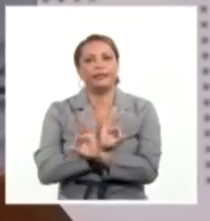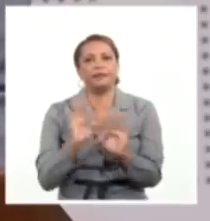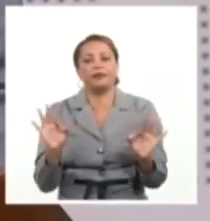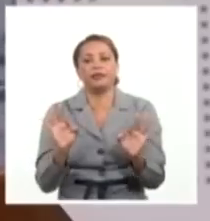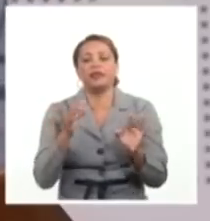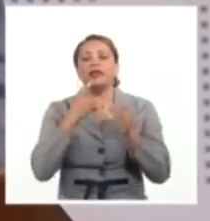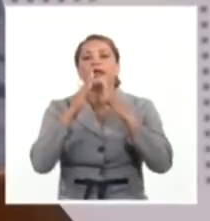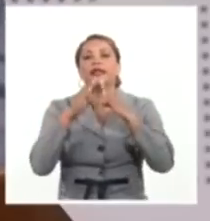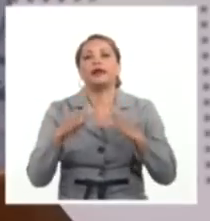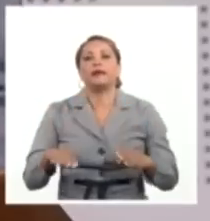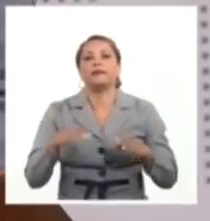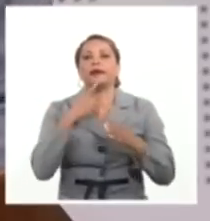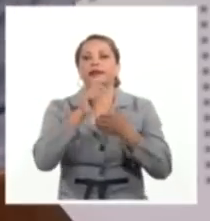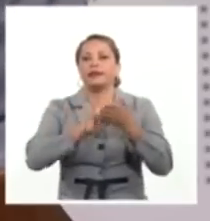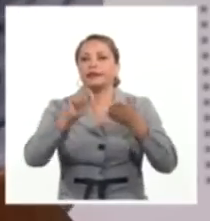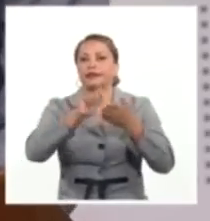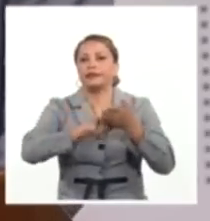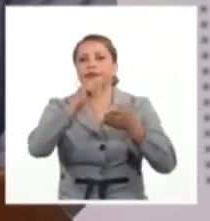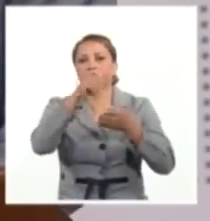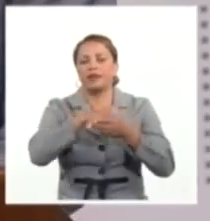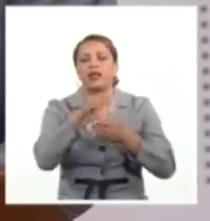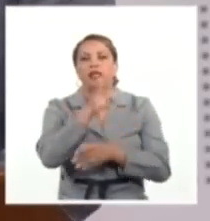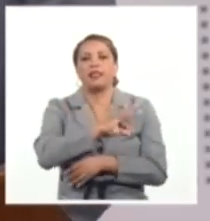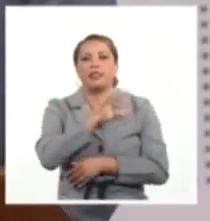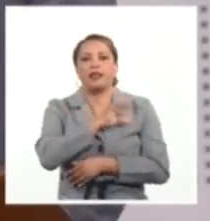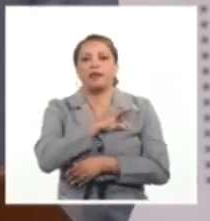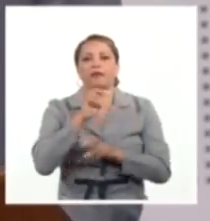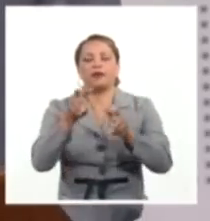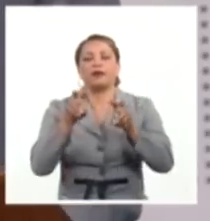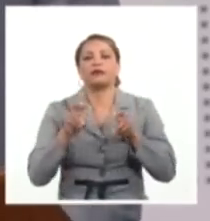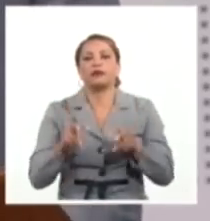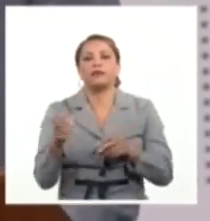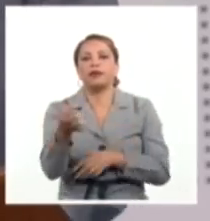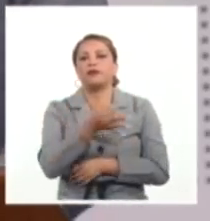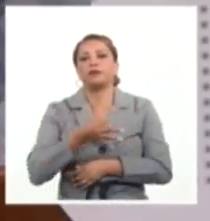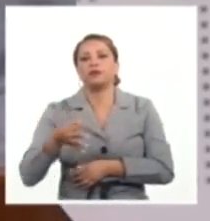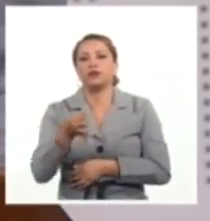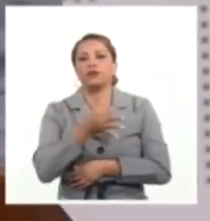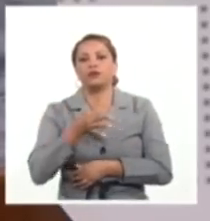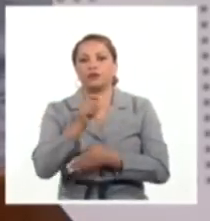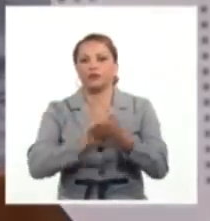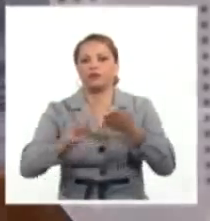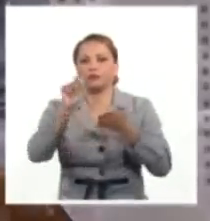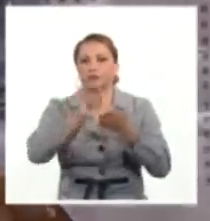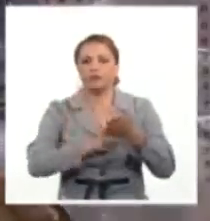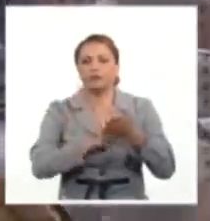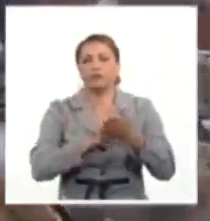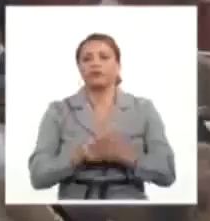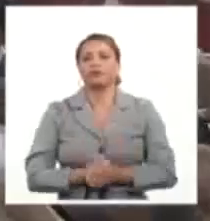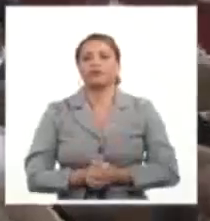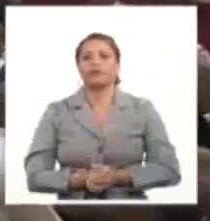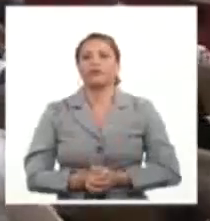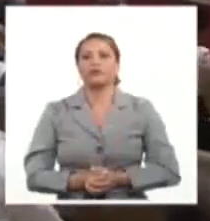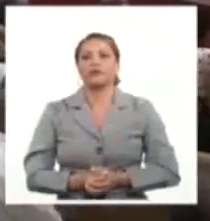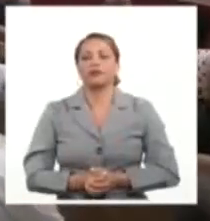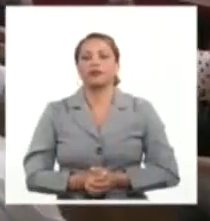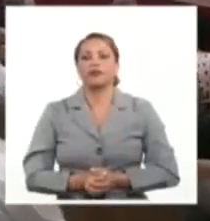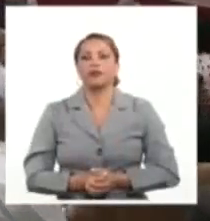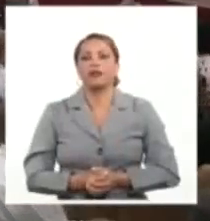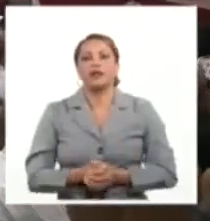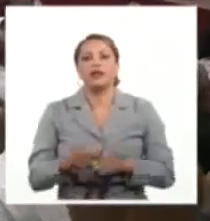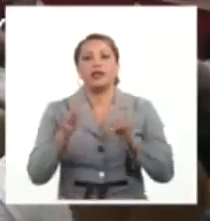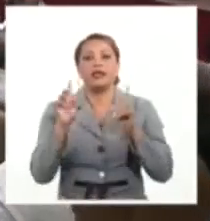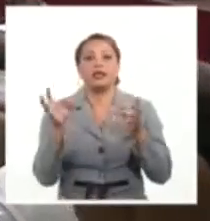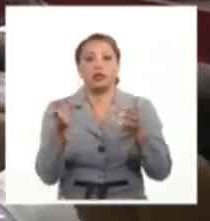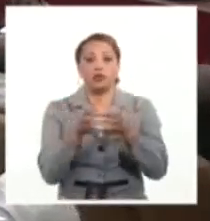más recientes elecciones para delegados a las asambleas municipales del Poder Popular. En la sesión que hoy